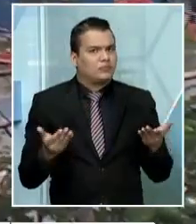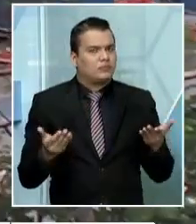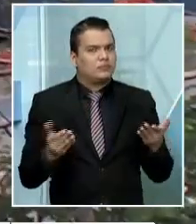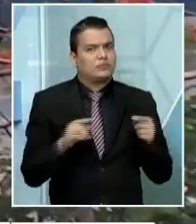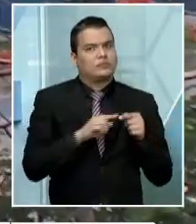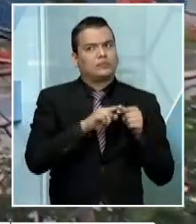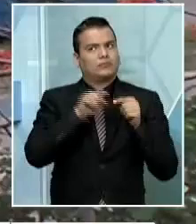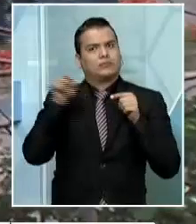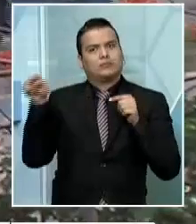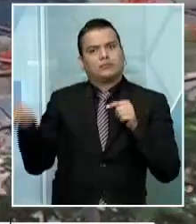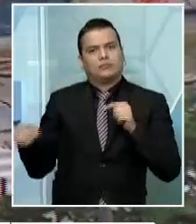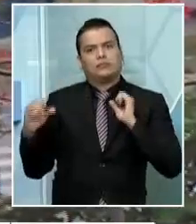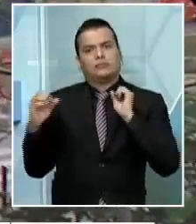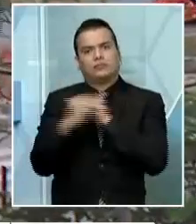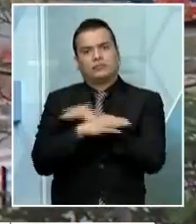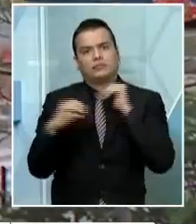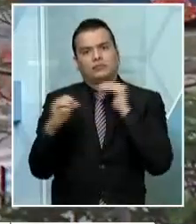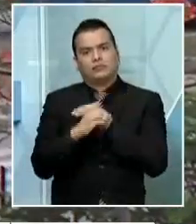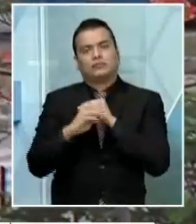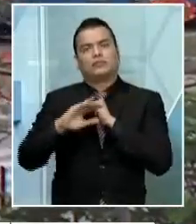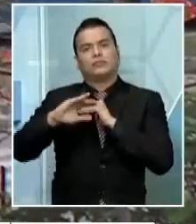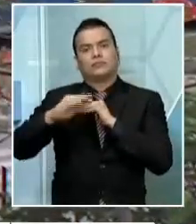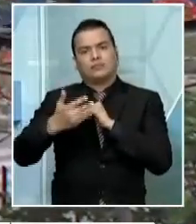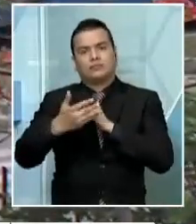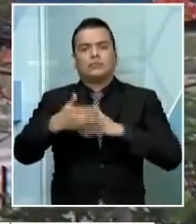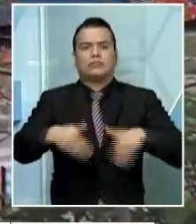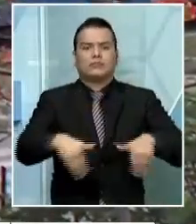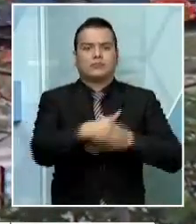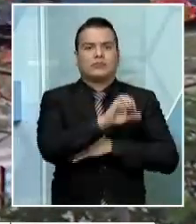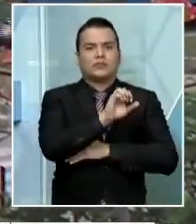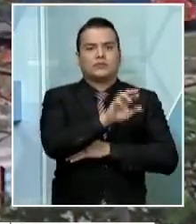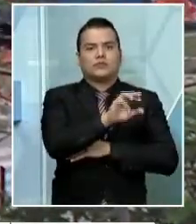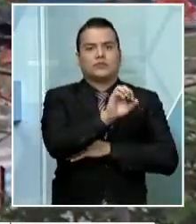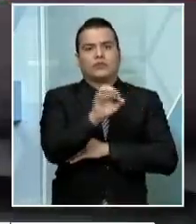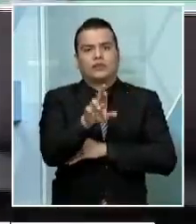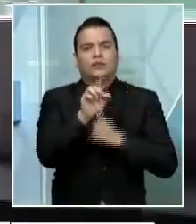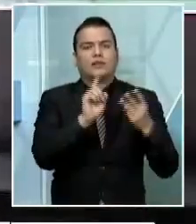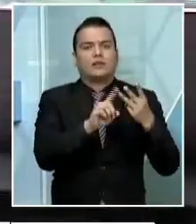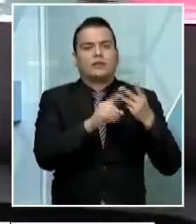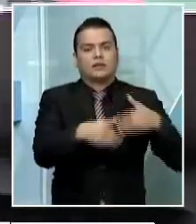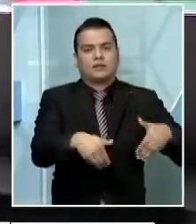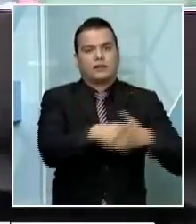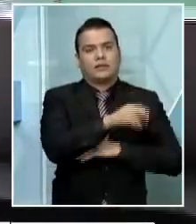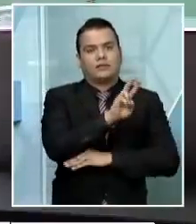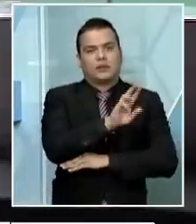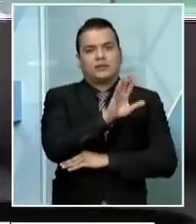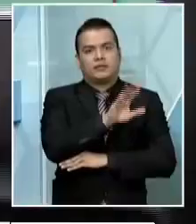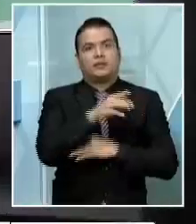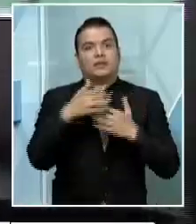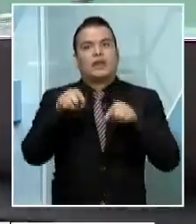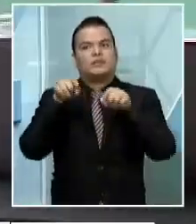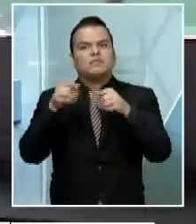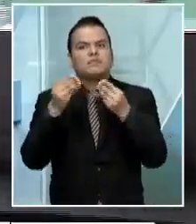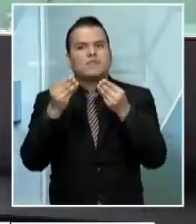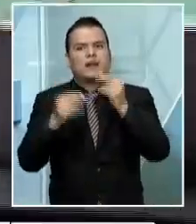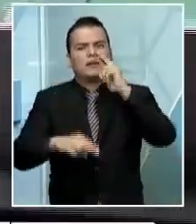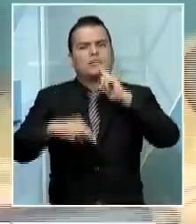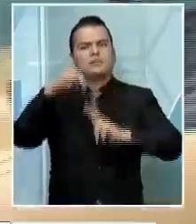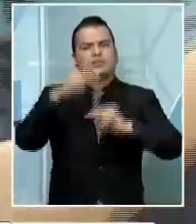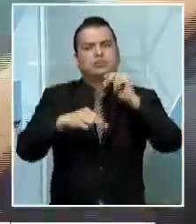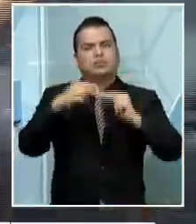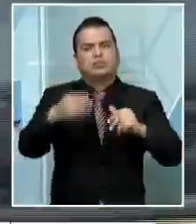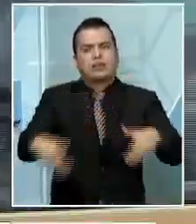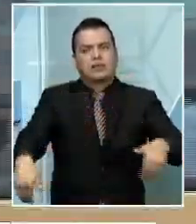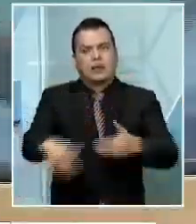ciudad, les recomendamos utilizar la calle Quinta, la autopista suroriental y la calle 25. Estos cierres le darán paso a las obras de la troncal oriental,